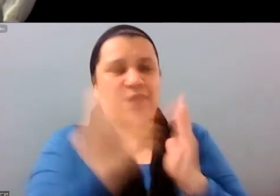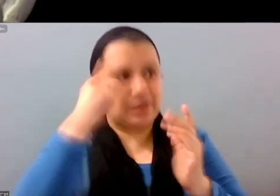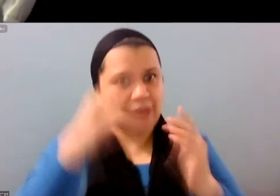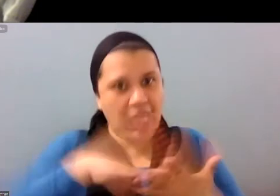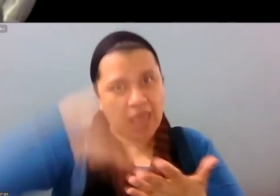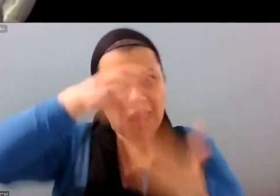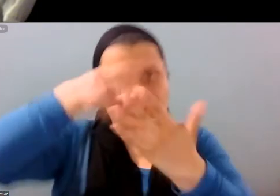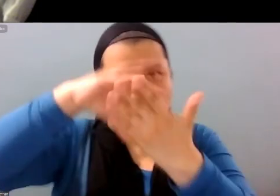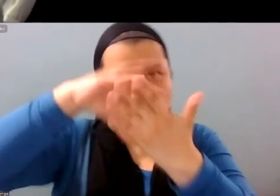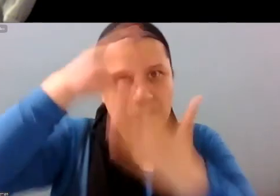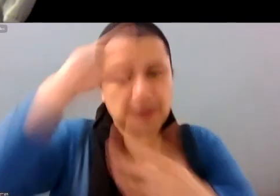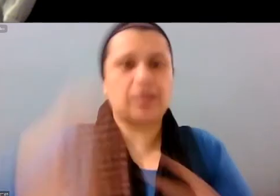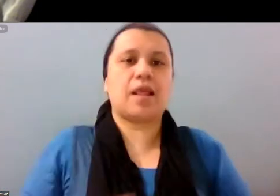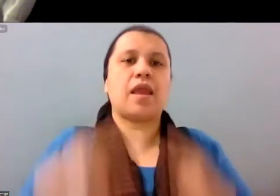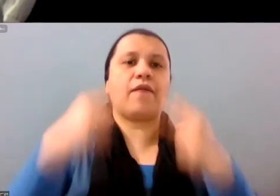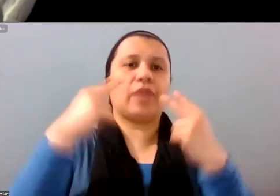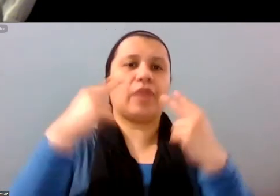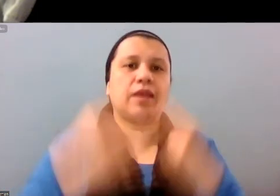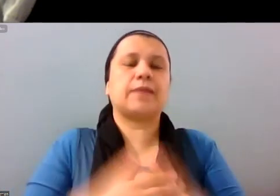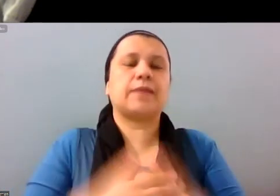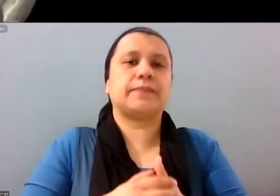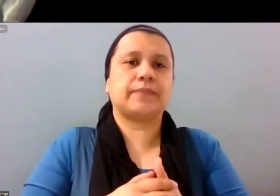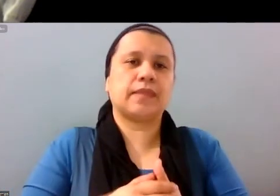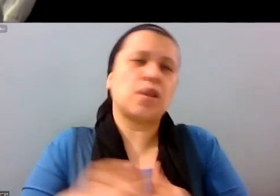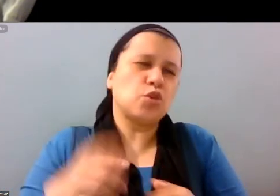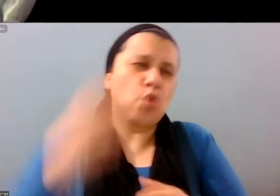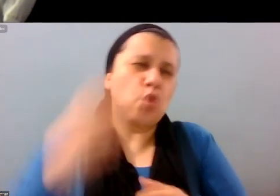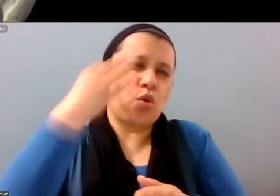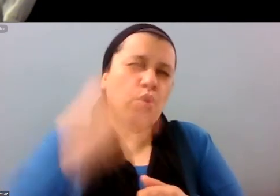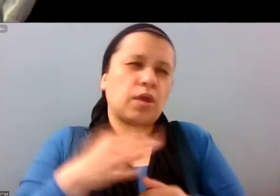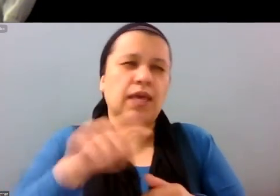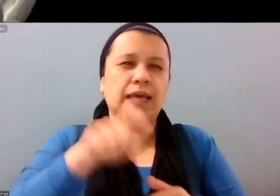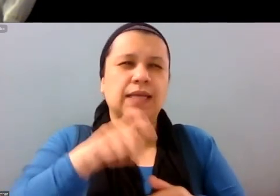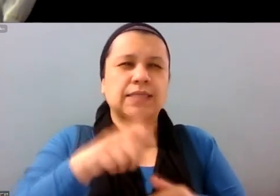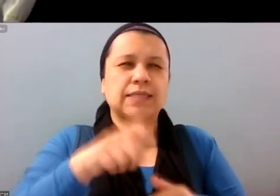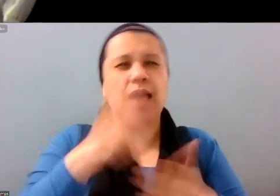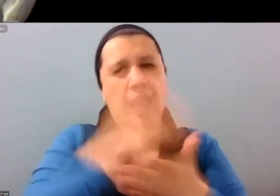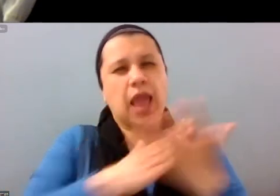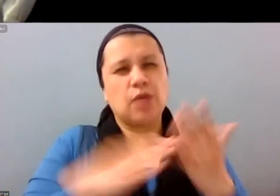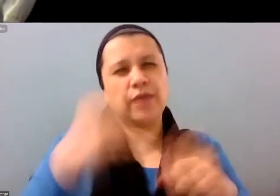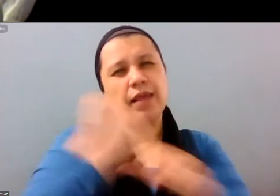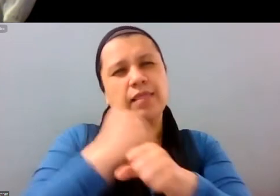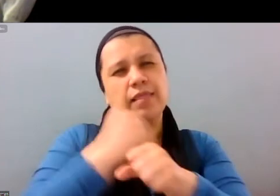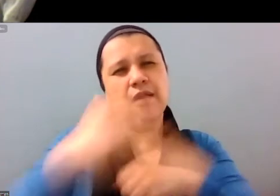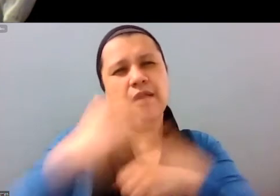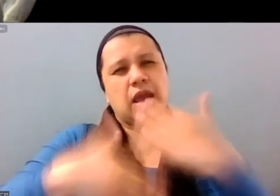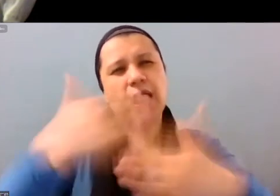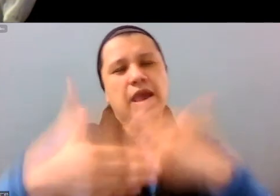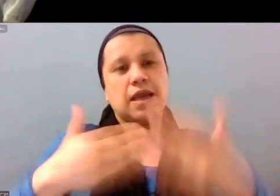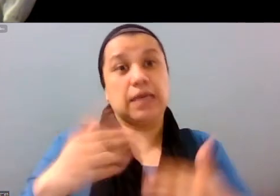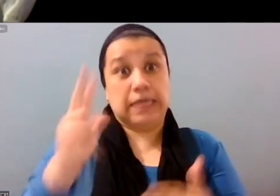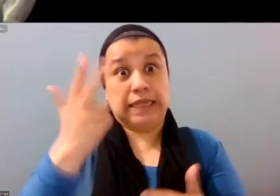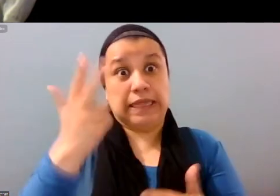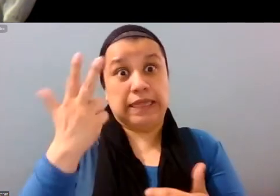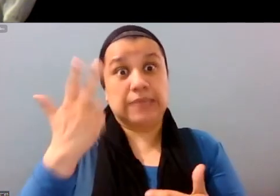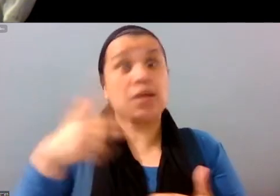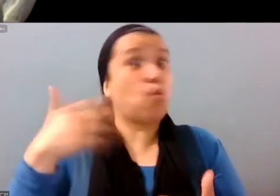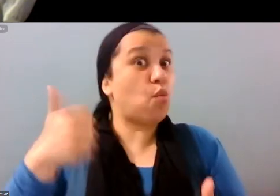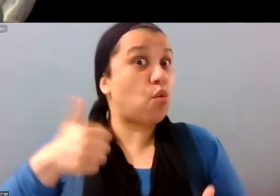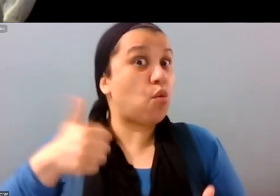la vida y bueno yo creo que eso es algo que venimos trabajando y desde luego que una tercera gran dimensión tiene que ver con